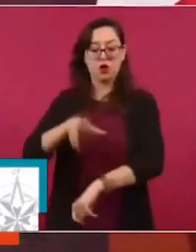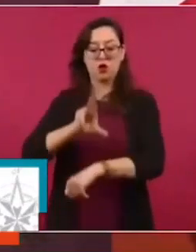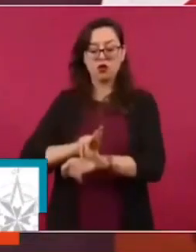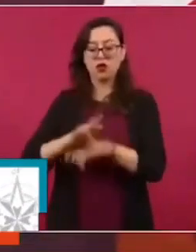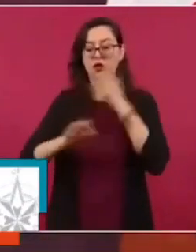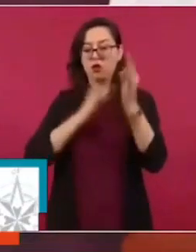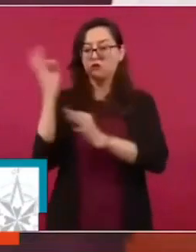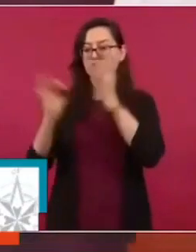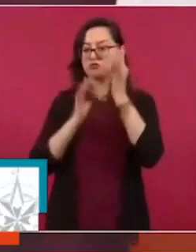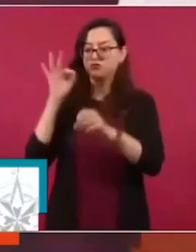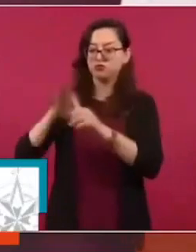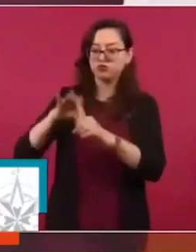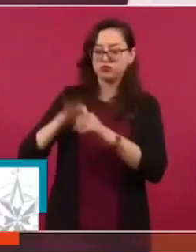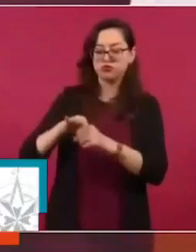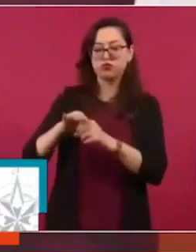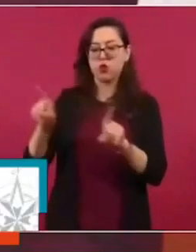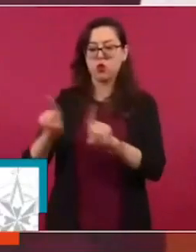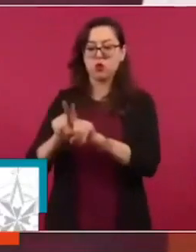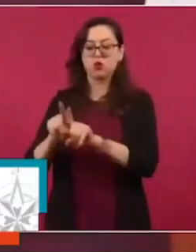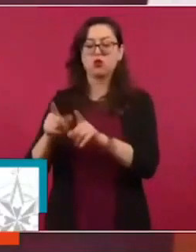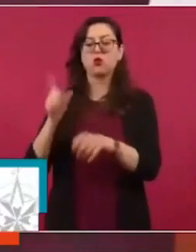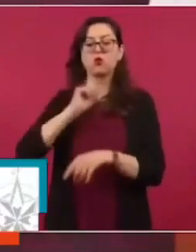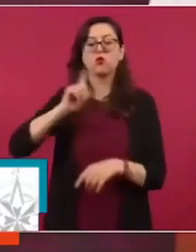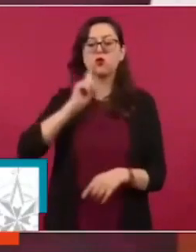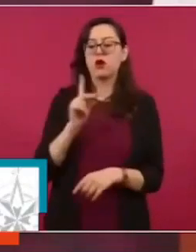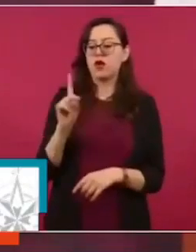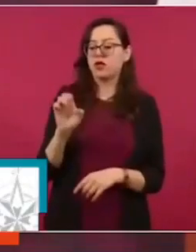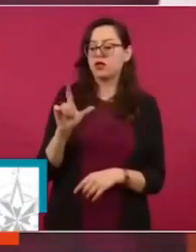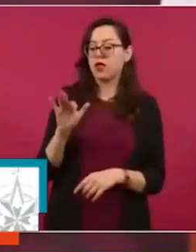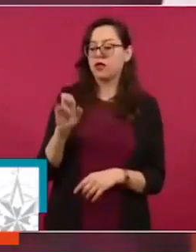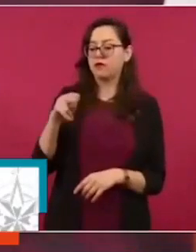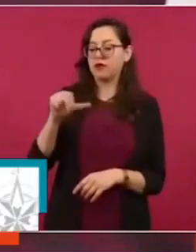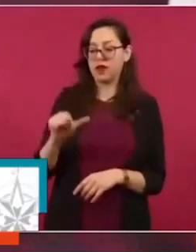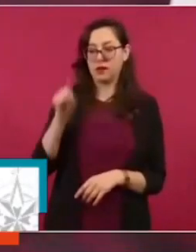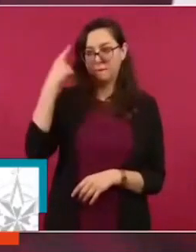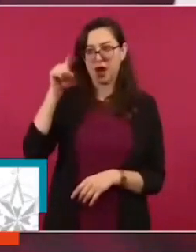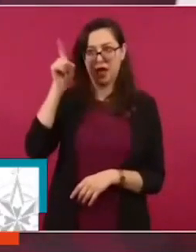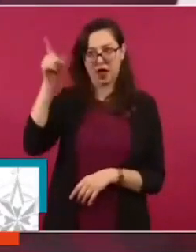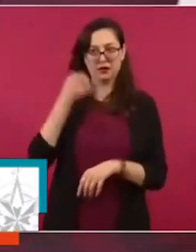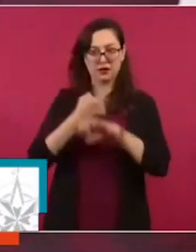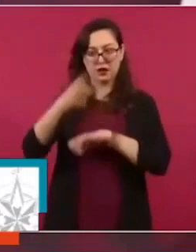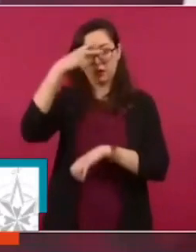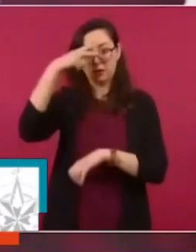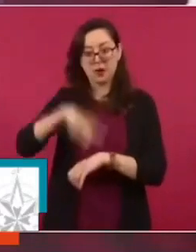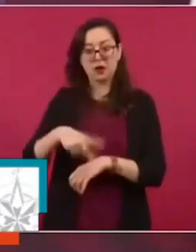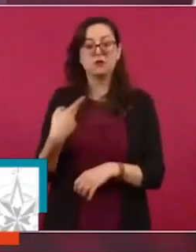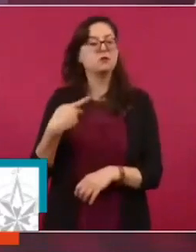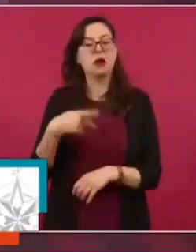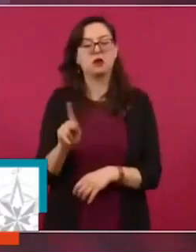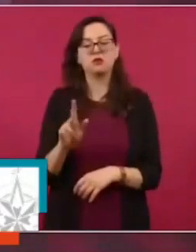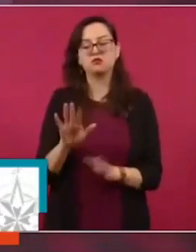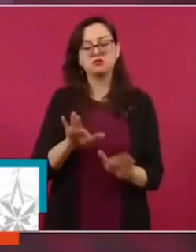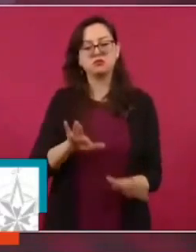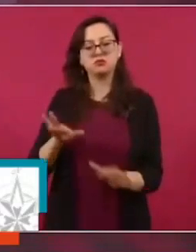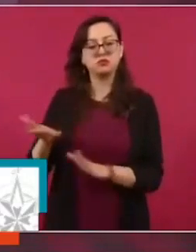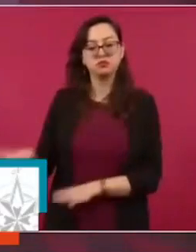dos personas pues fueron solamente para conversar sobre pues el cómo va el partido y para discutir sobre las elecciones